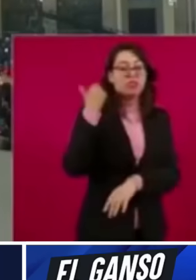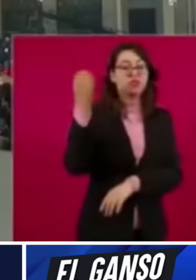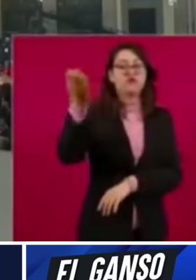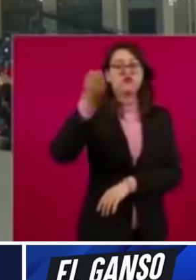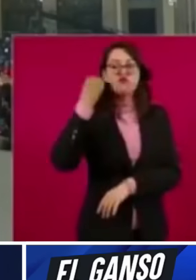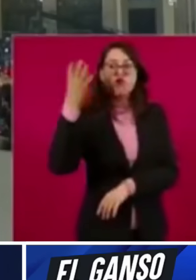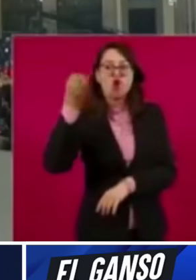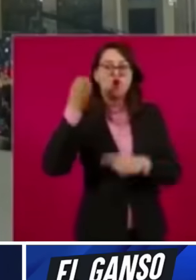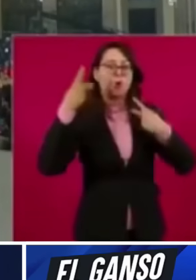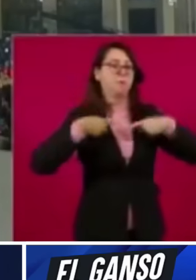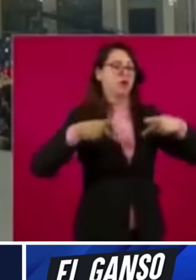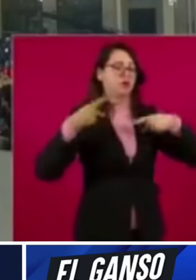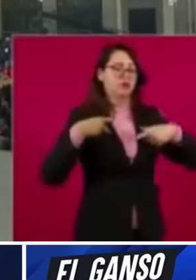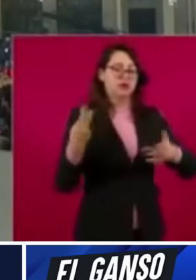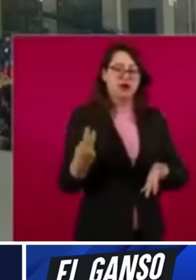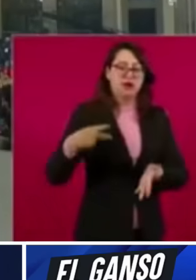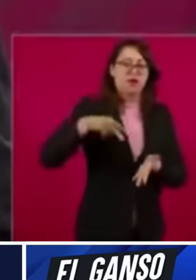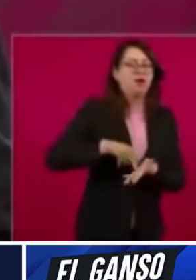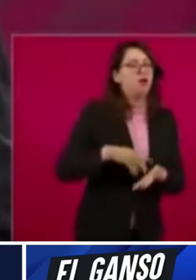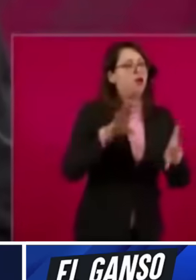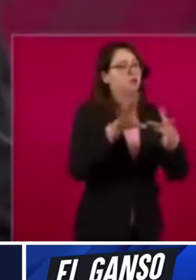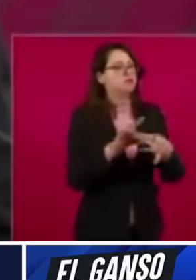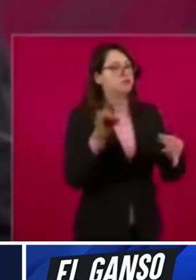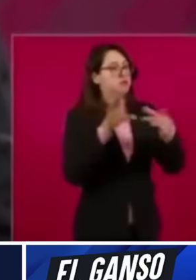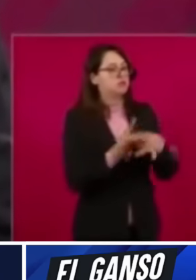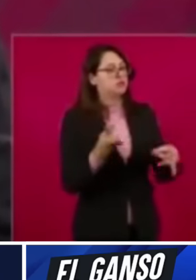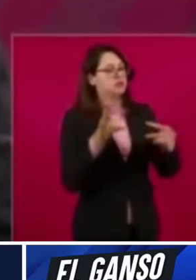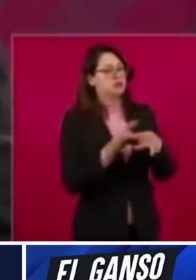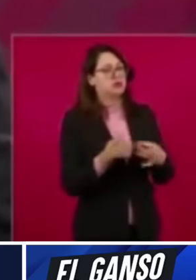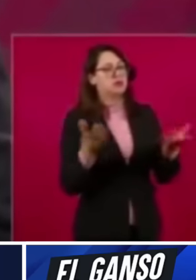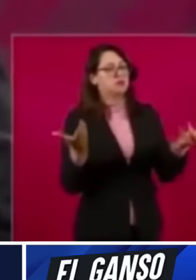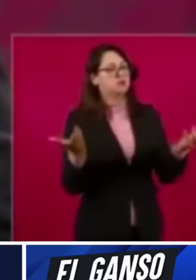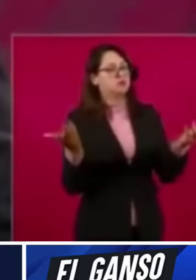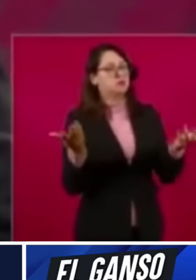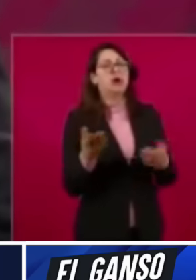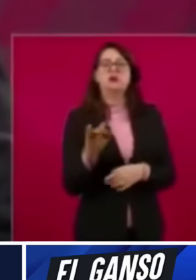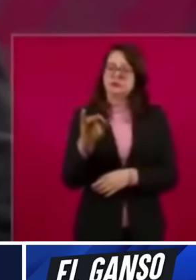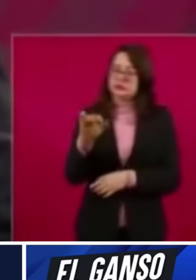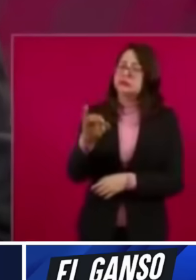que todo el mundo se exponga, dé a conocer su punto de vista.